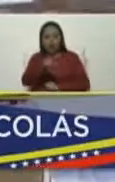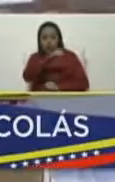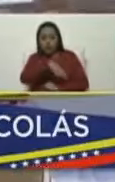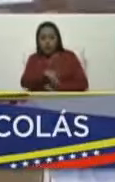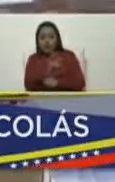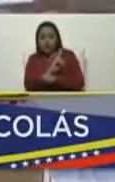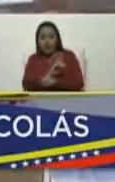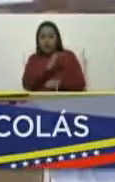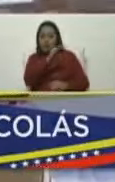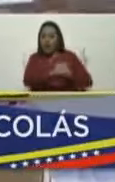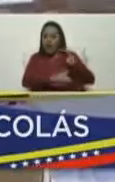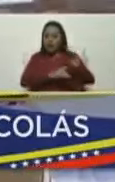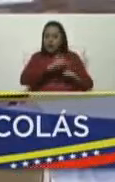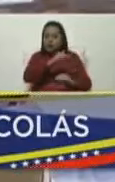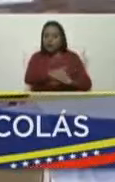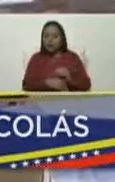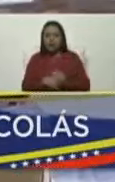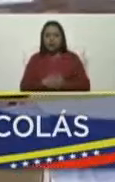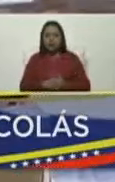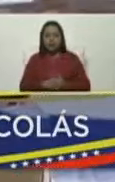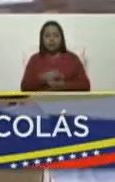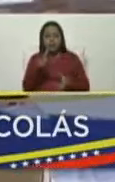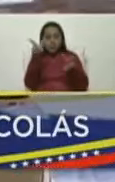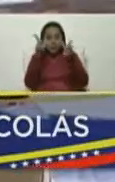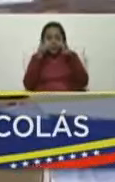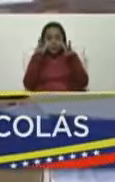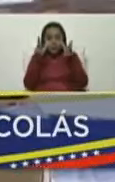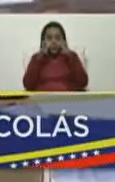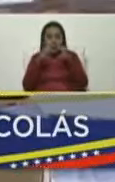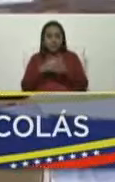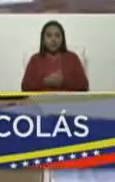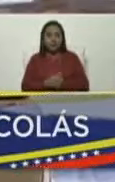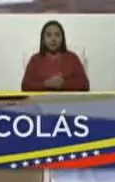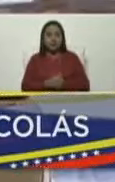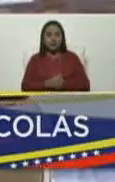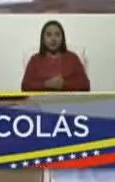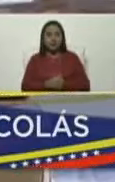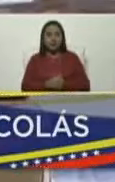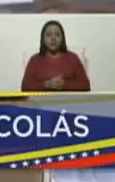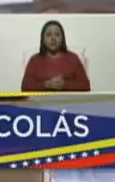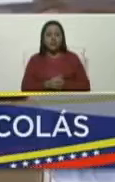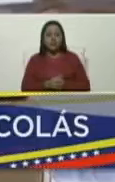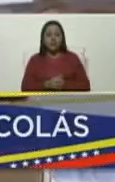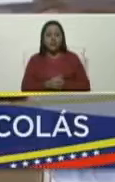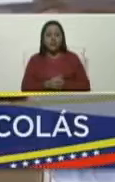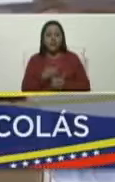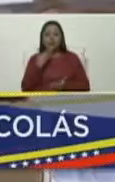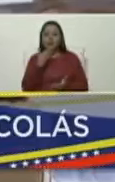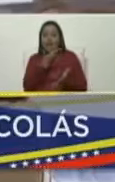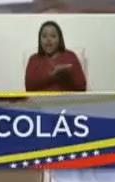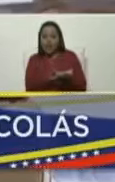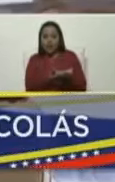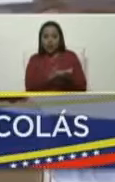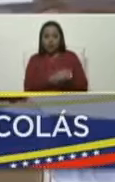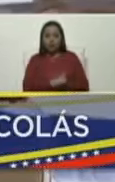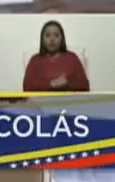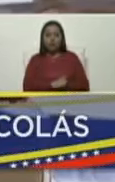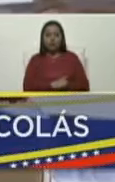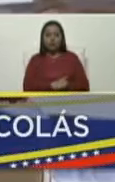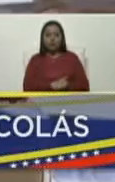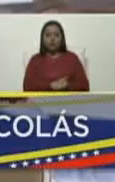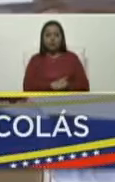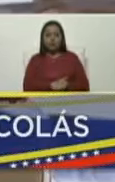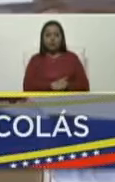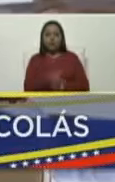aceleren esos pasos, ojo avisor, y pidamos que